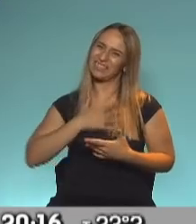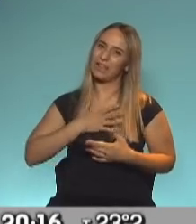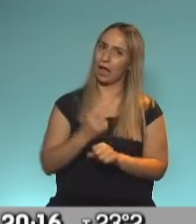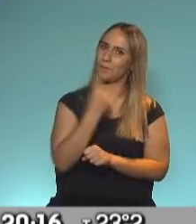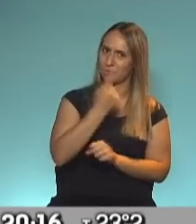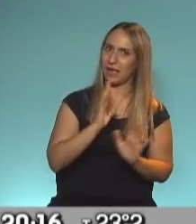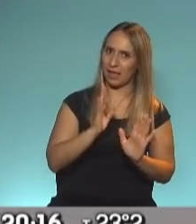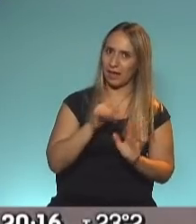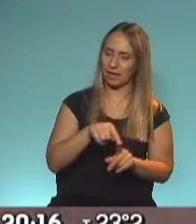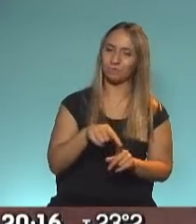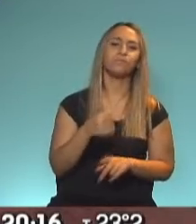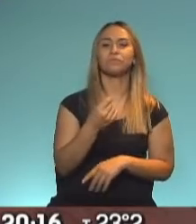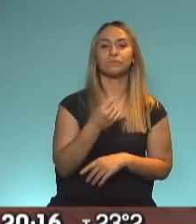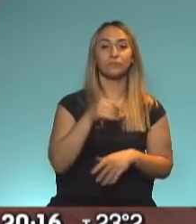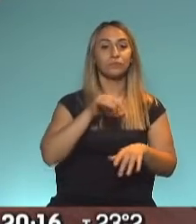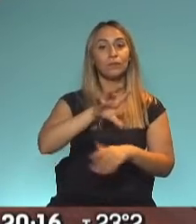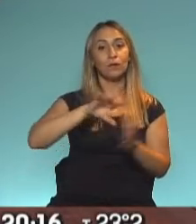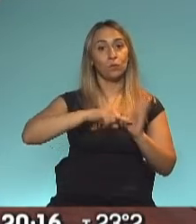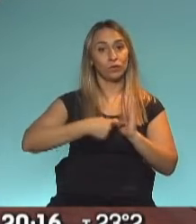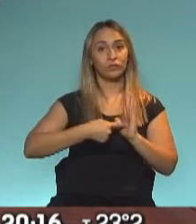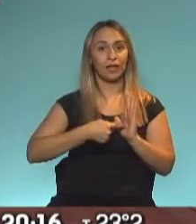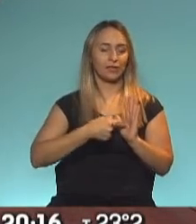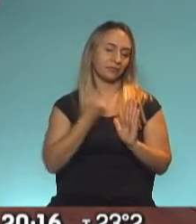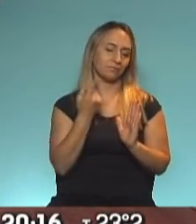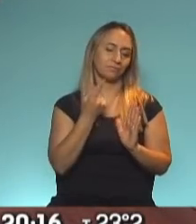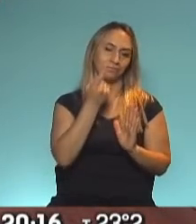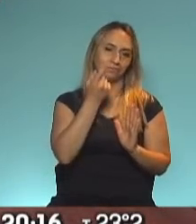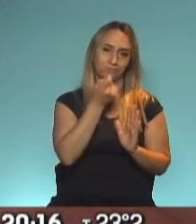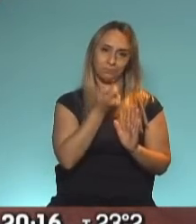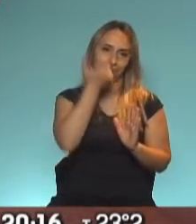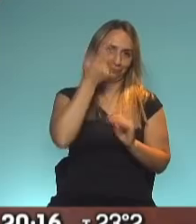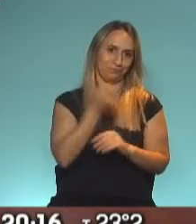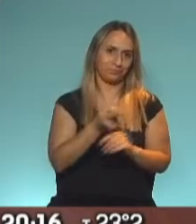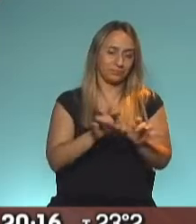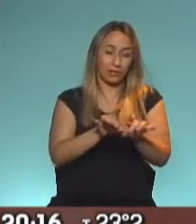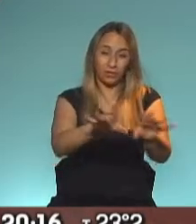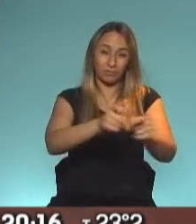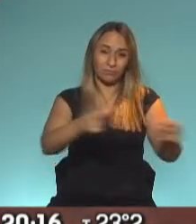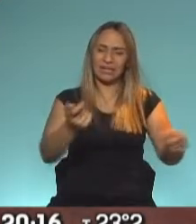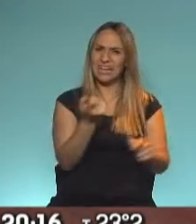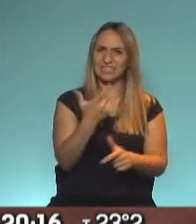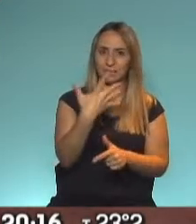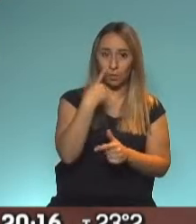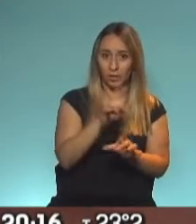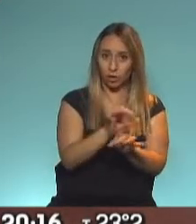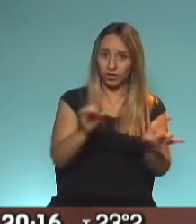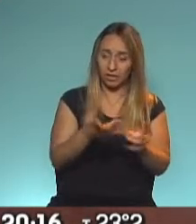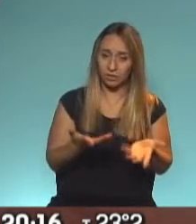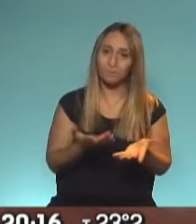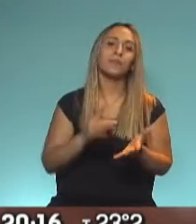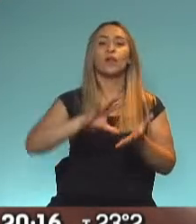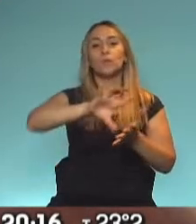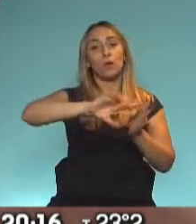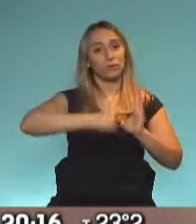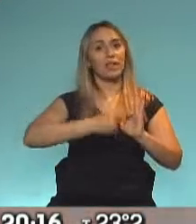¿verdad? Y en provincia de Buenos Aires rápidamente han crecido los números. Hoy tenemos casi 5.000 casos. Sí, y en provincia de Buenos Aires también se tomaron